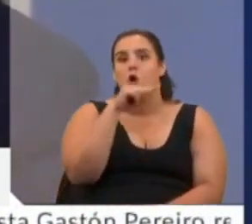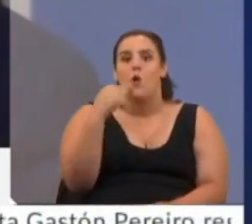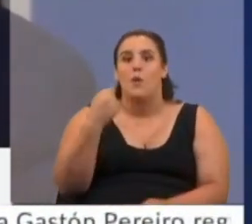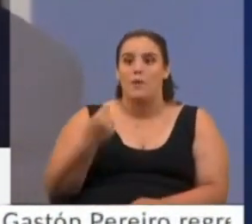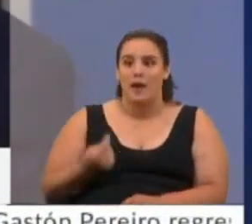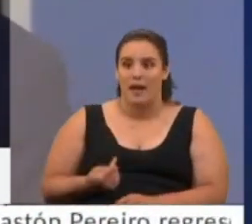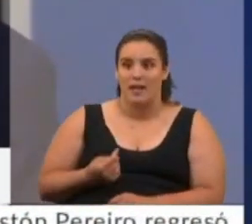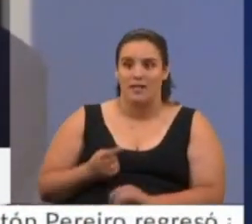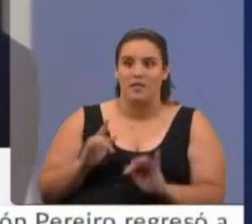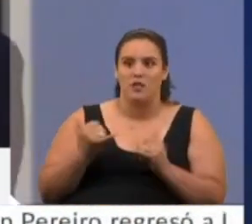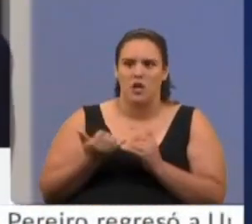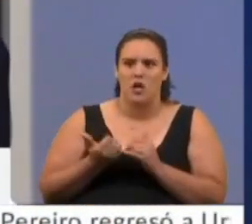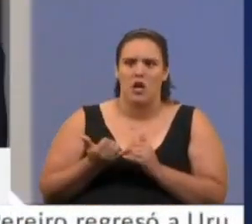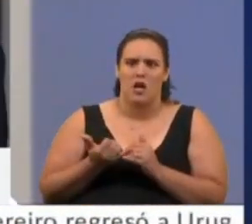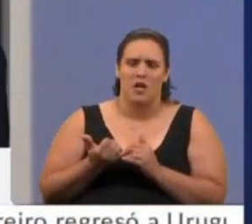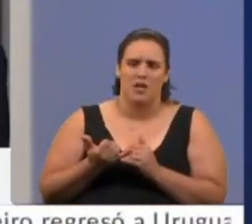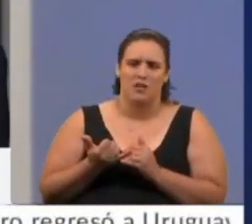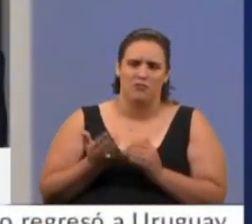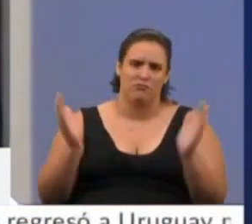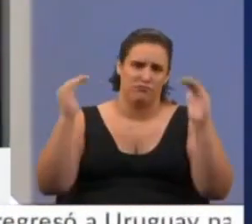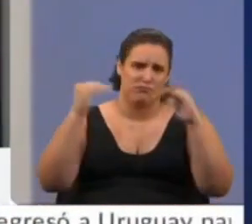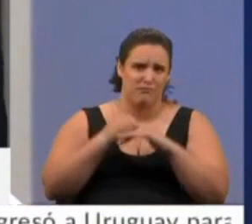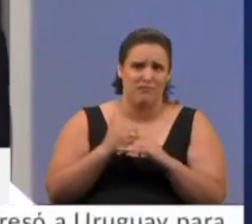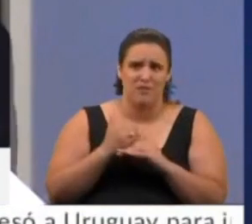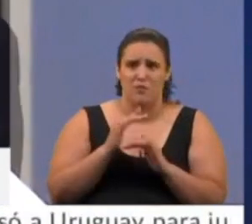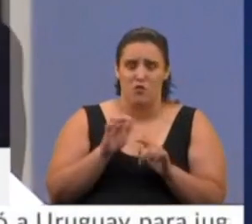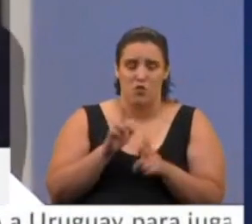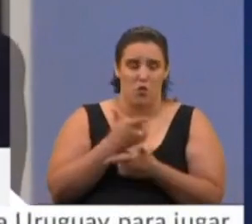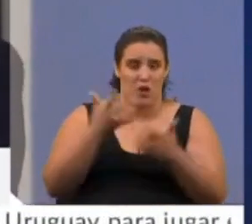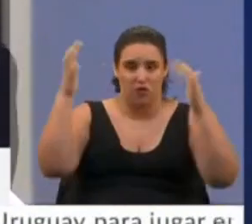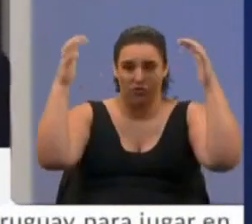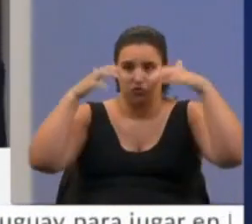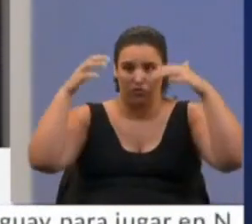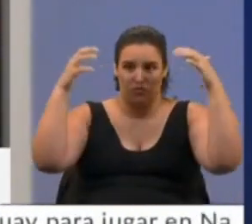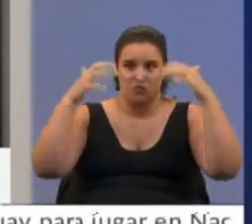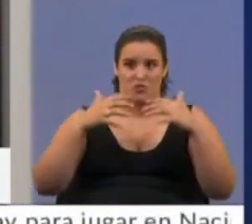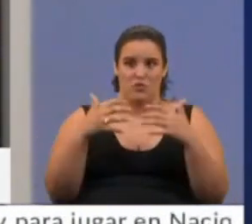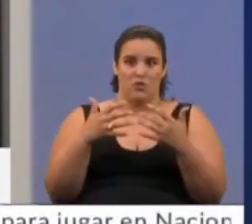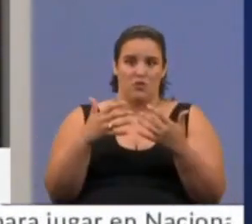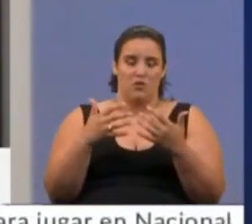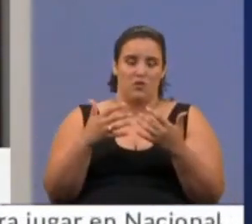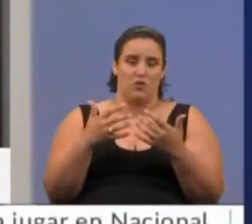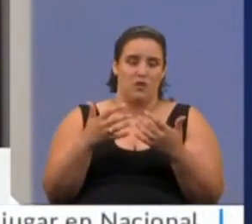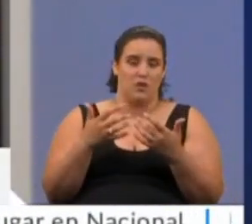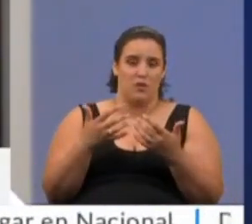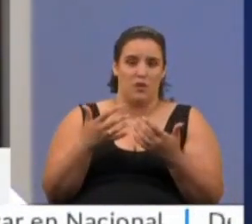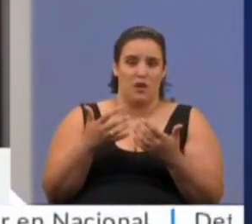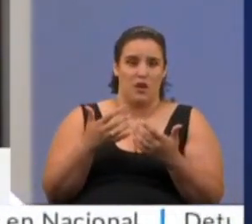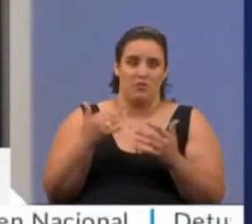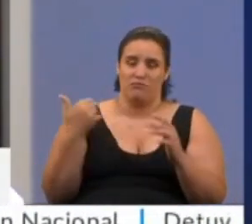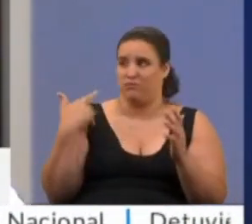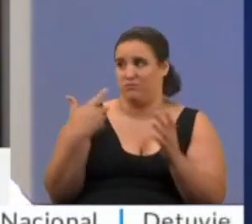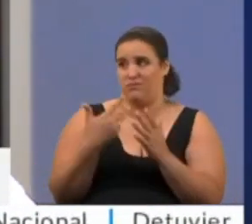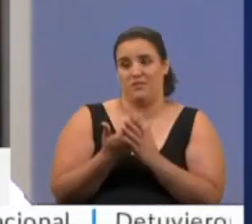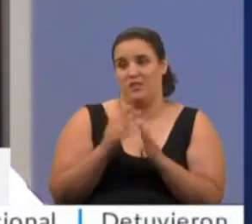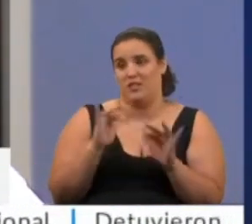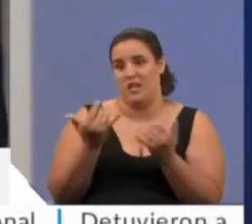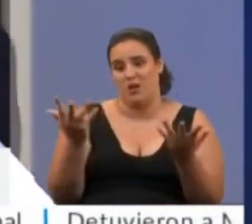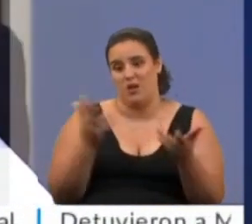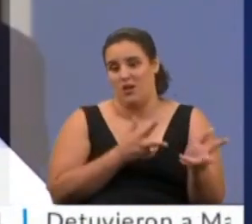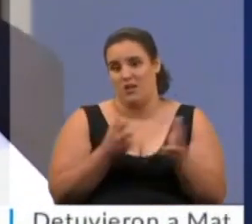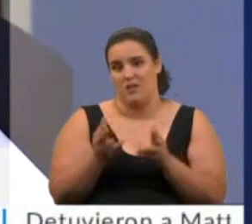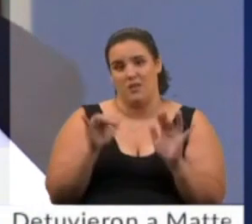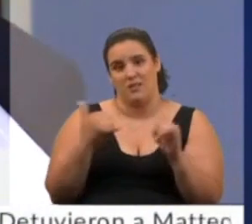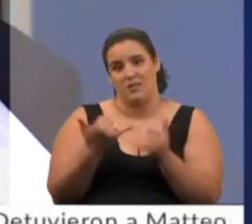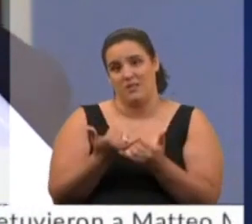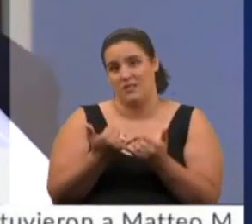que han tenido un fracaso bastante generalizado porque no les llovió en buena parte del ciclo y ya están en una etapa de